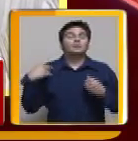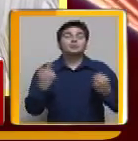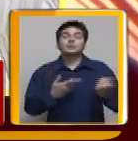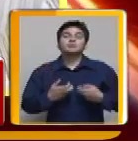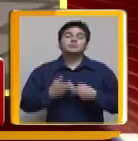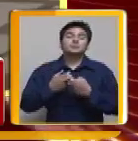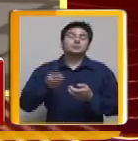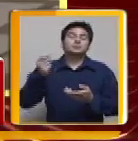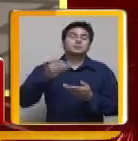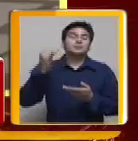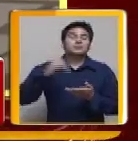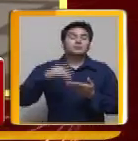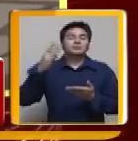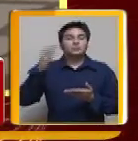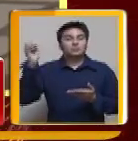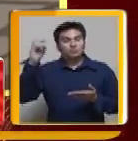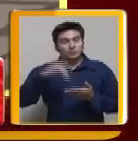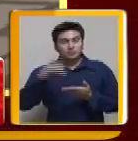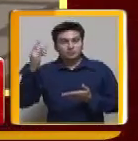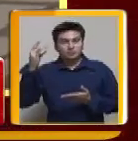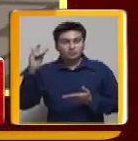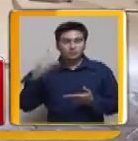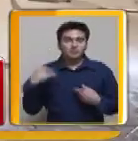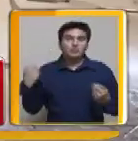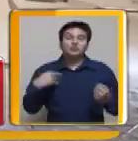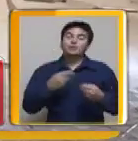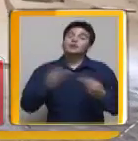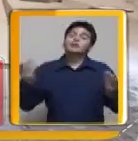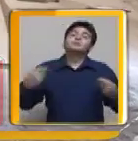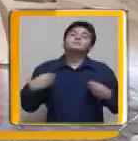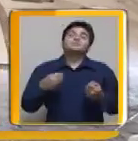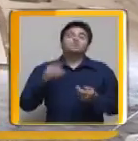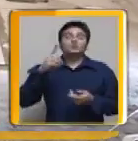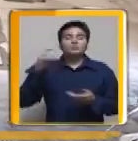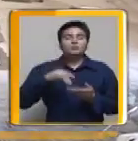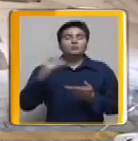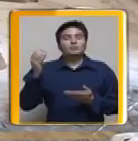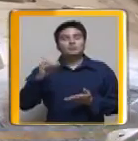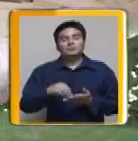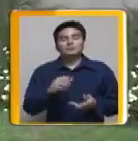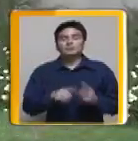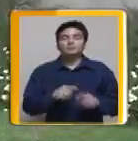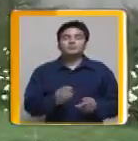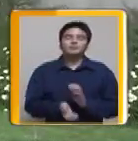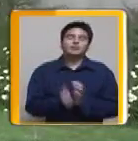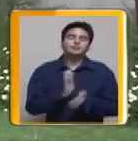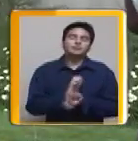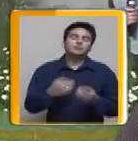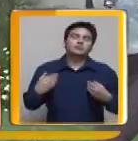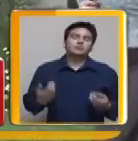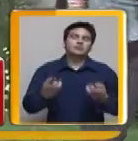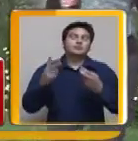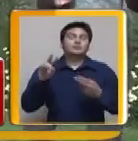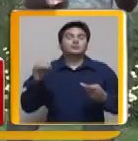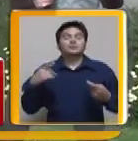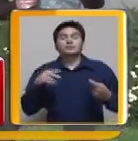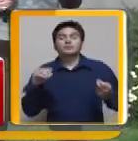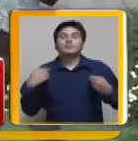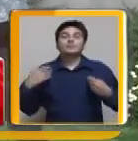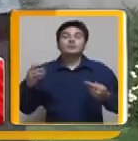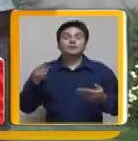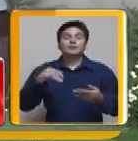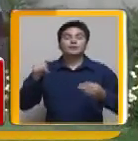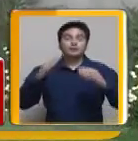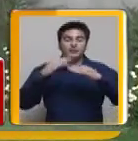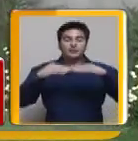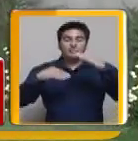En la infraestructura se están invirtiendo 3.400.000 bolivianos y en el equipamiento 1 millón más. Cambiamos, se viene la 12ª versión